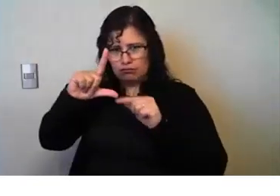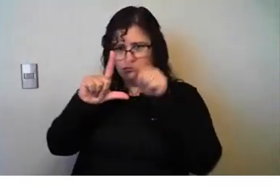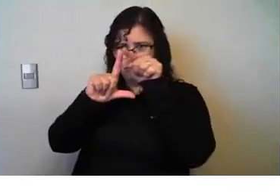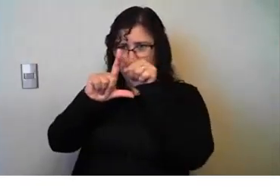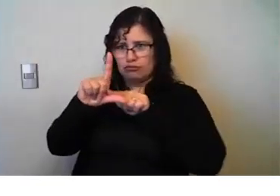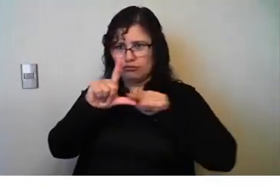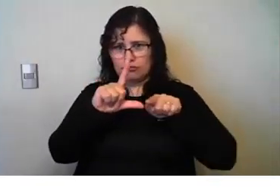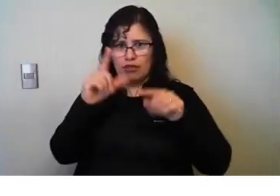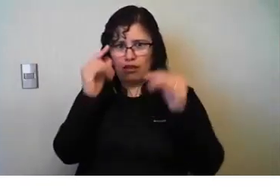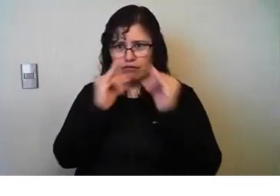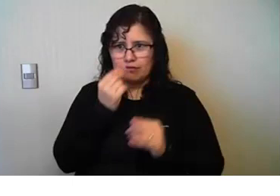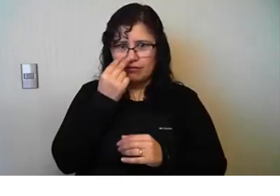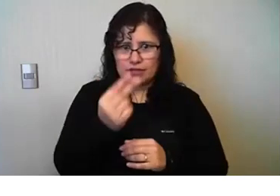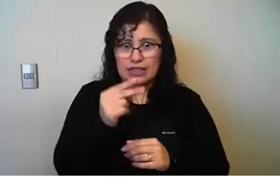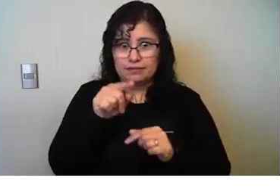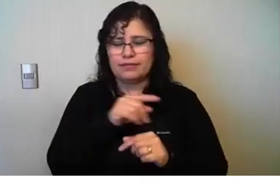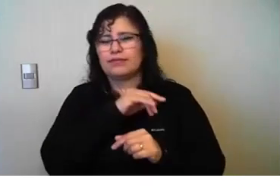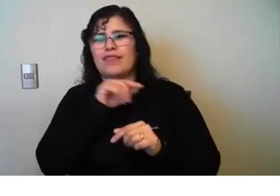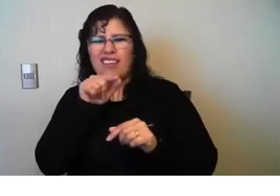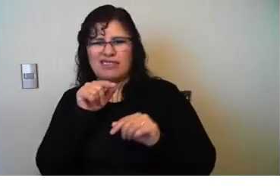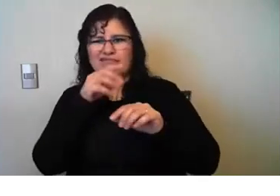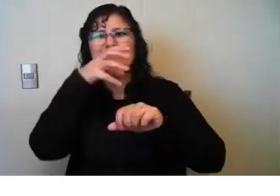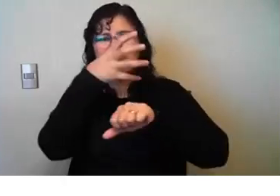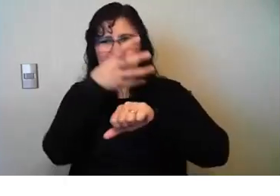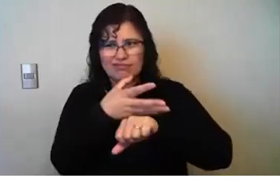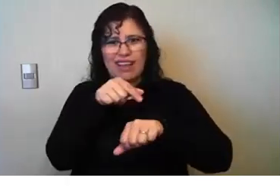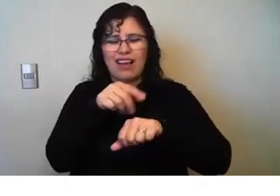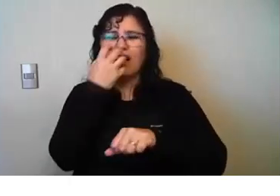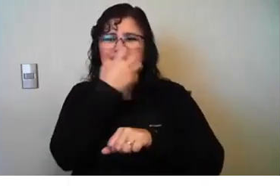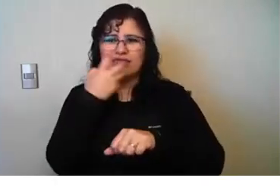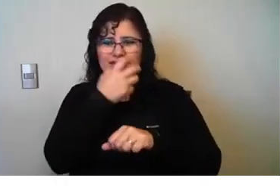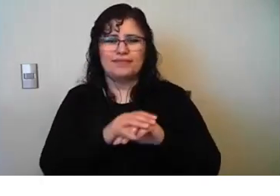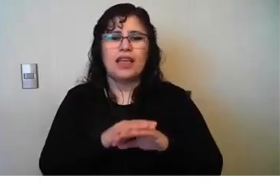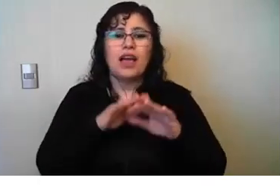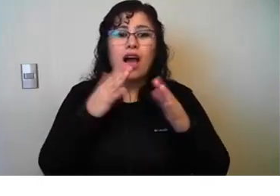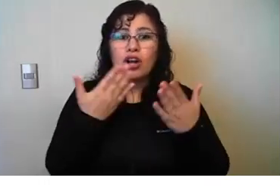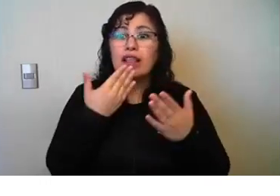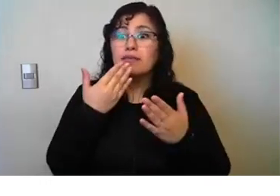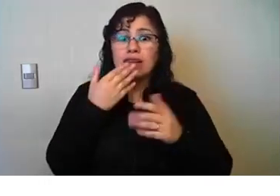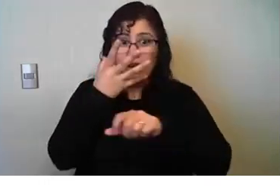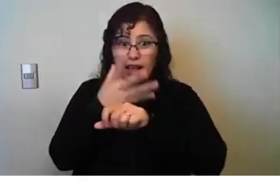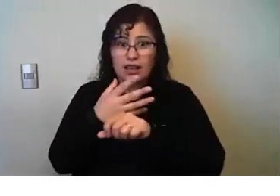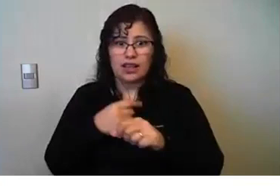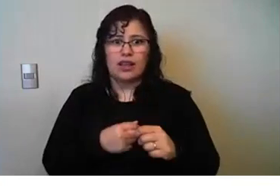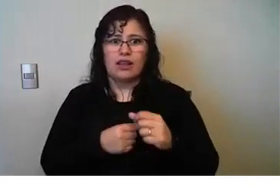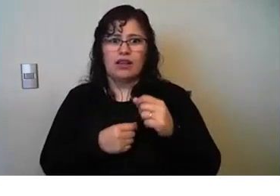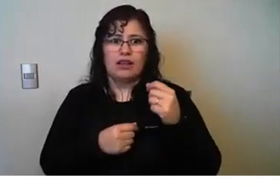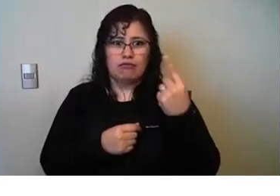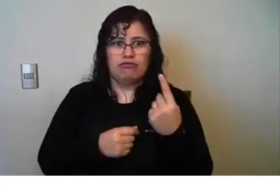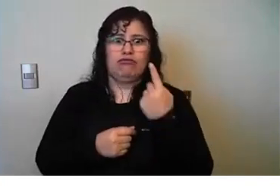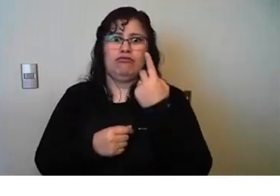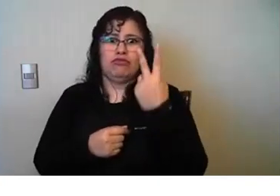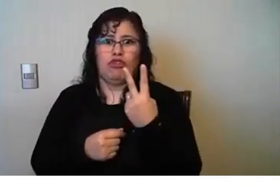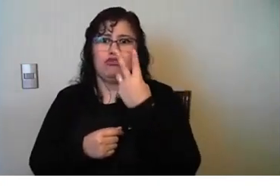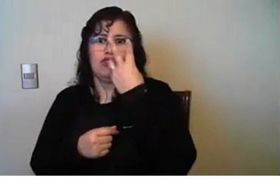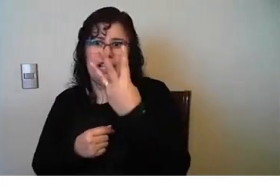entonces, este lóbulo frontal inferior va a tener 1, 2 y 3